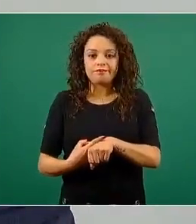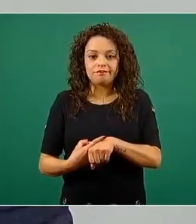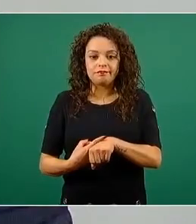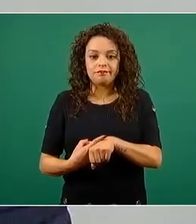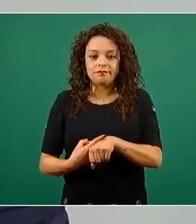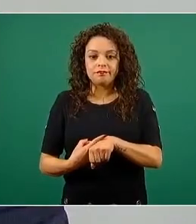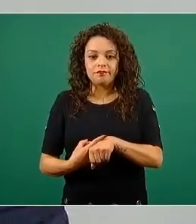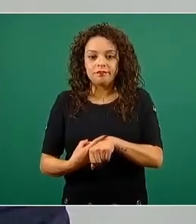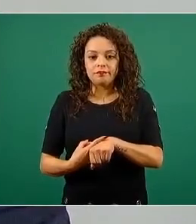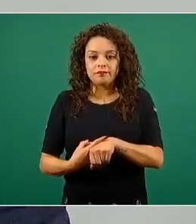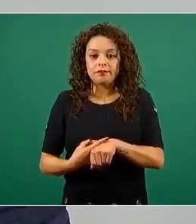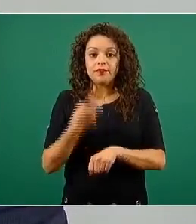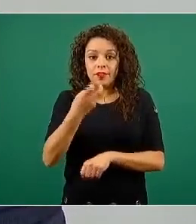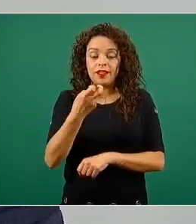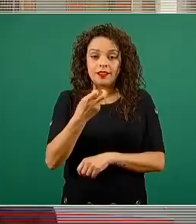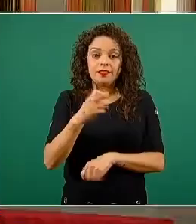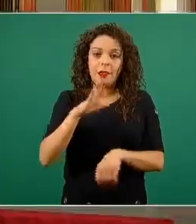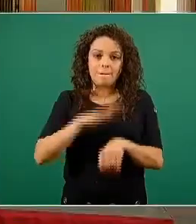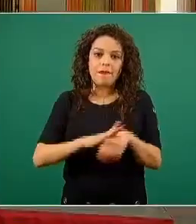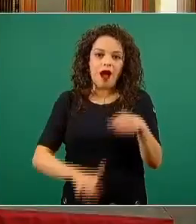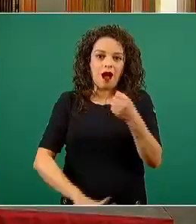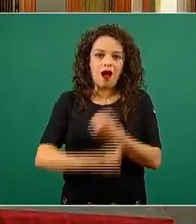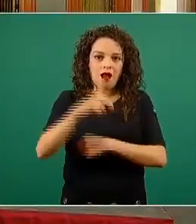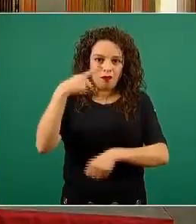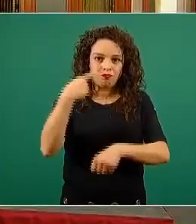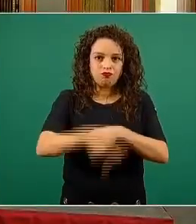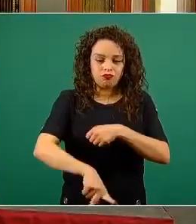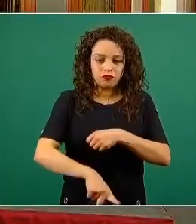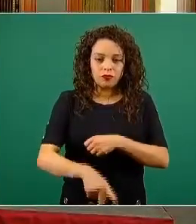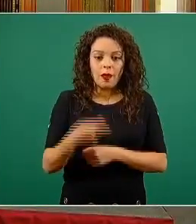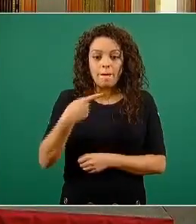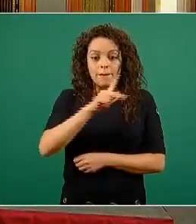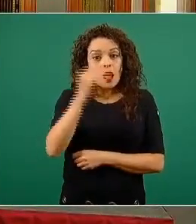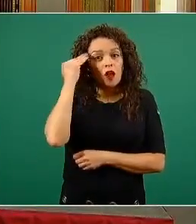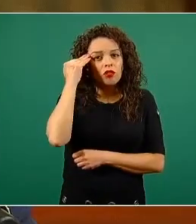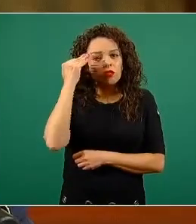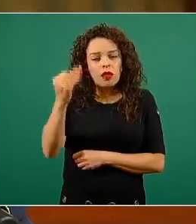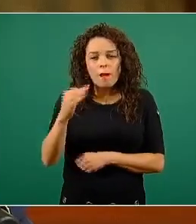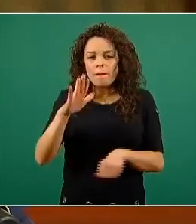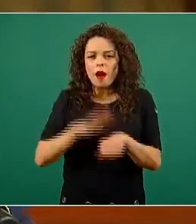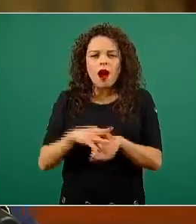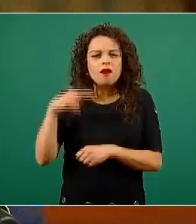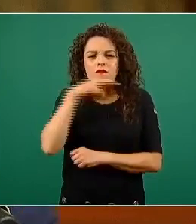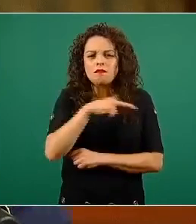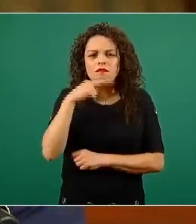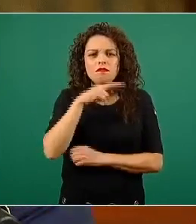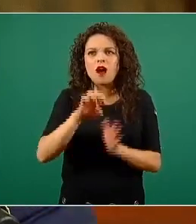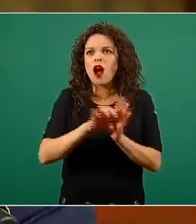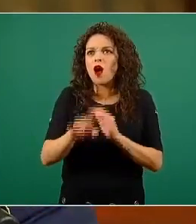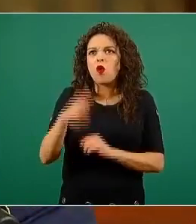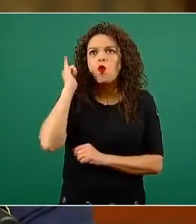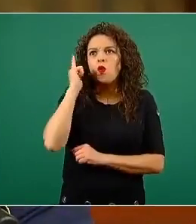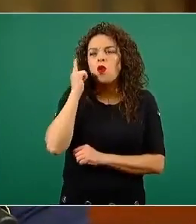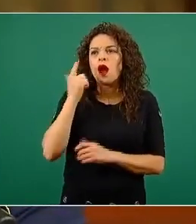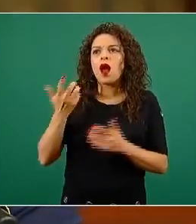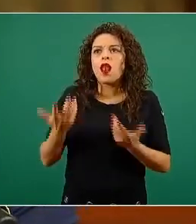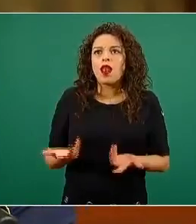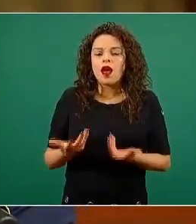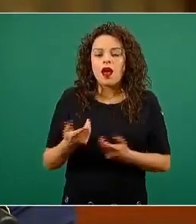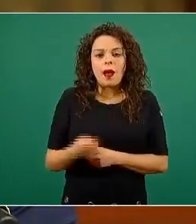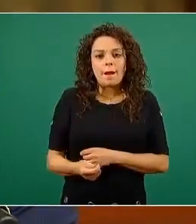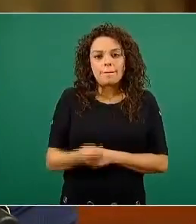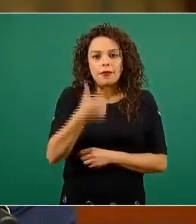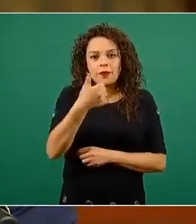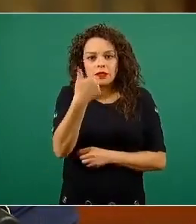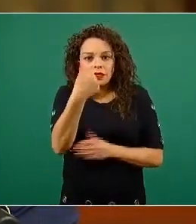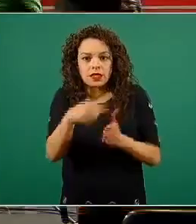en un plazo relativamente corto estamos hablando, ojalá el primer semestre de 2021, se